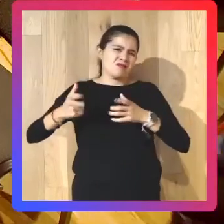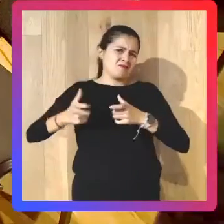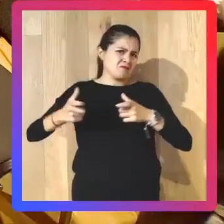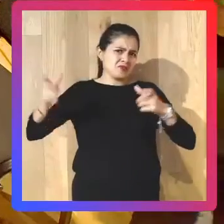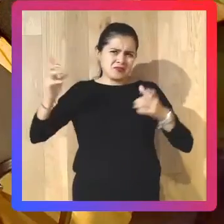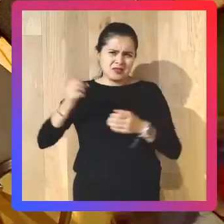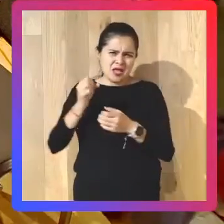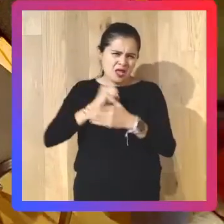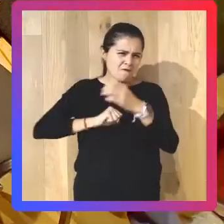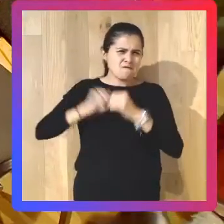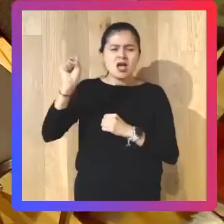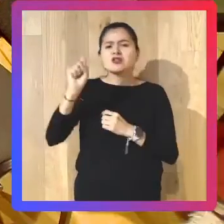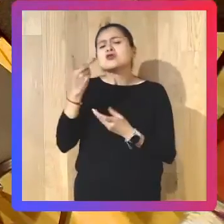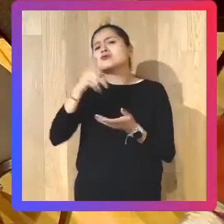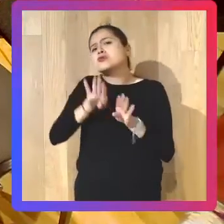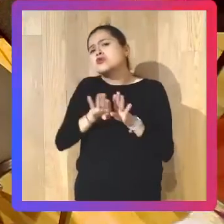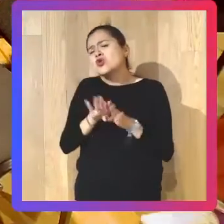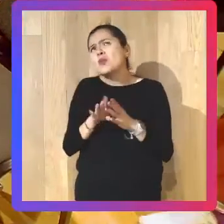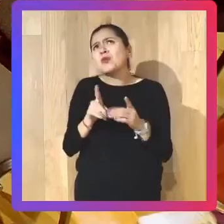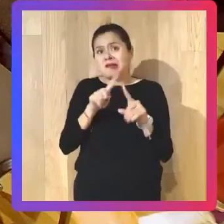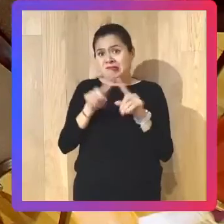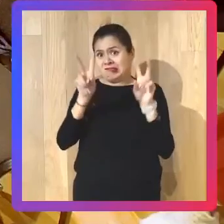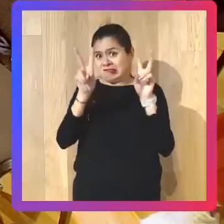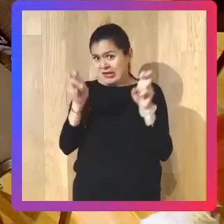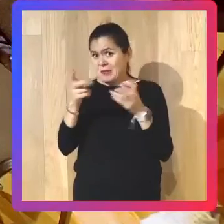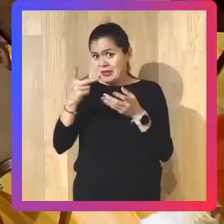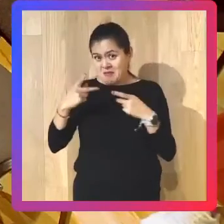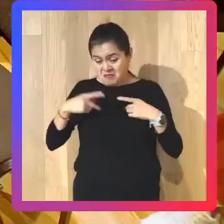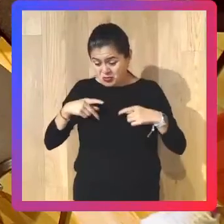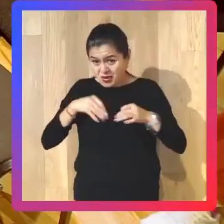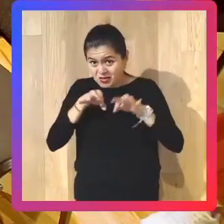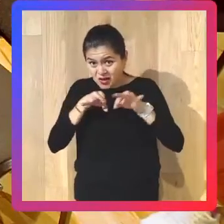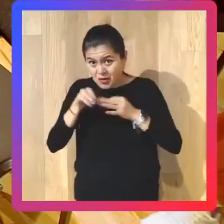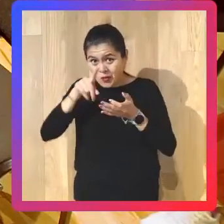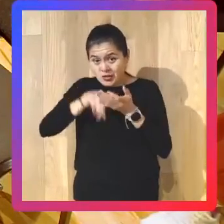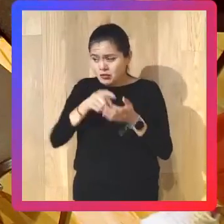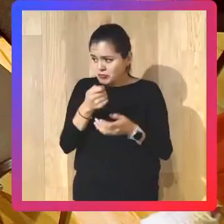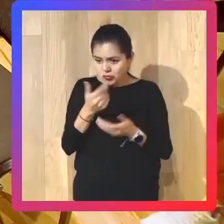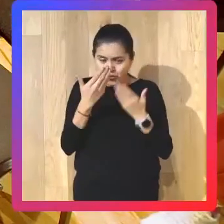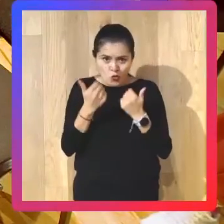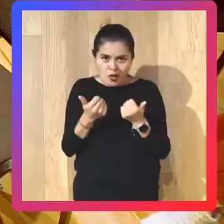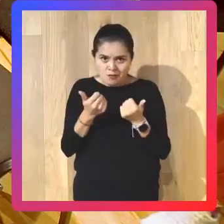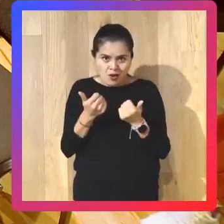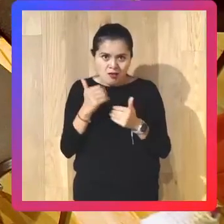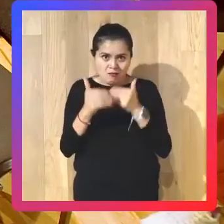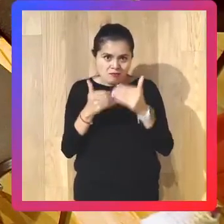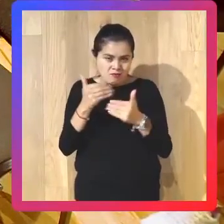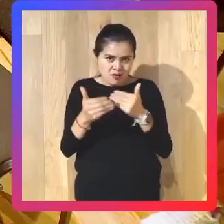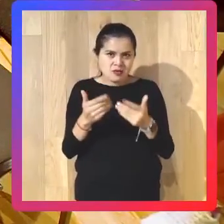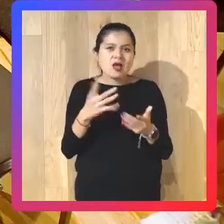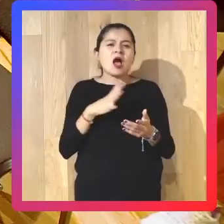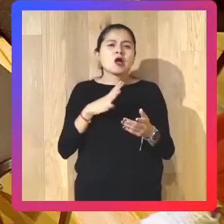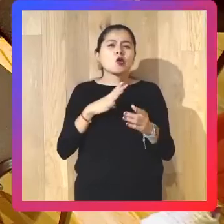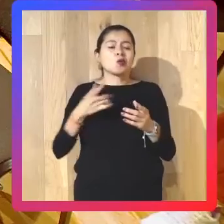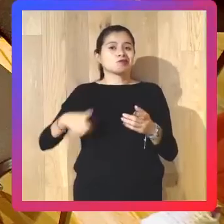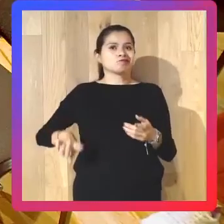factores que inciden en que pues al trabajador promedio no le alcance pues para la canasta básica. Entonces, aquí el factor